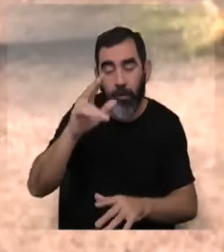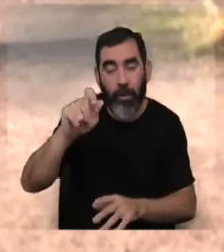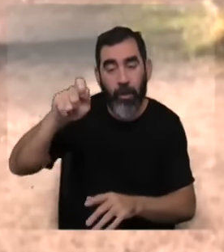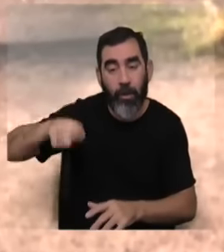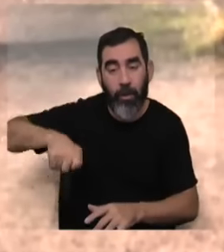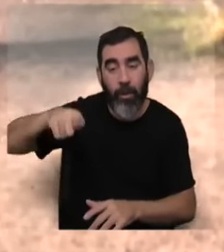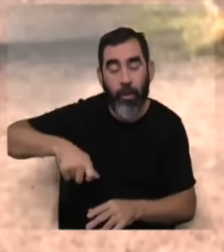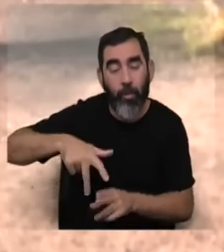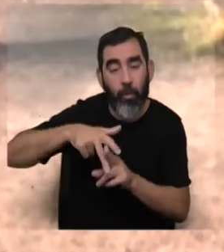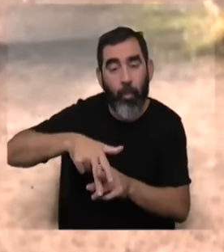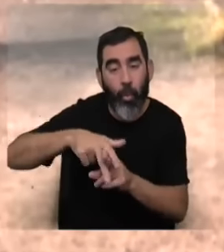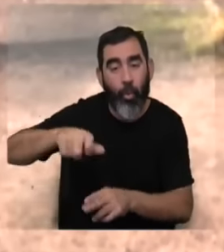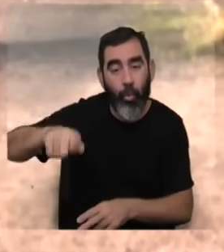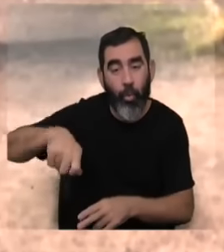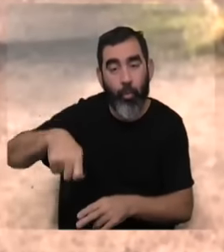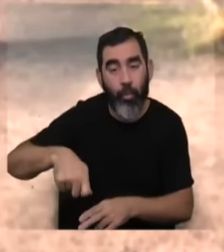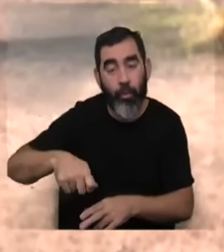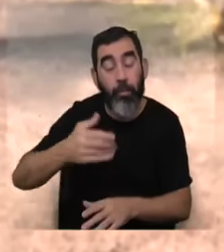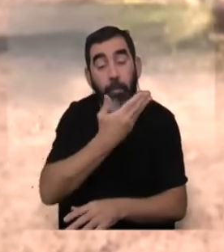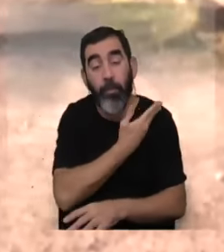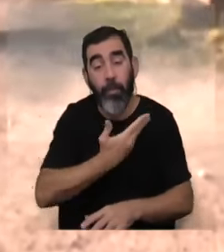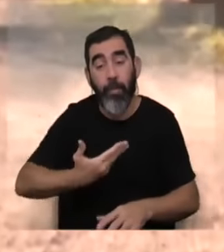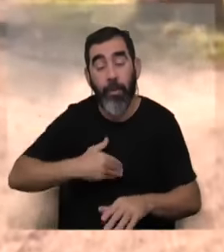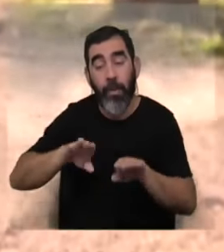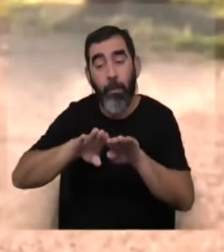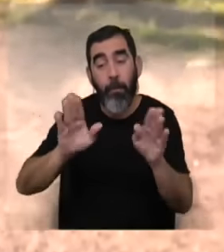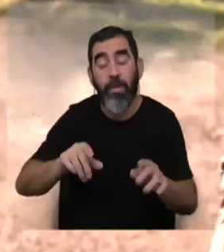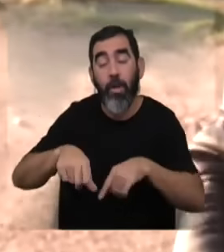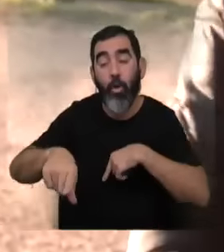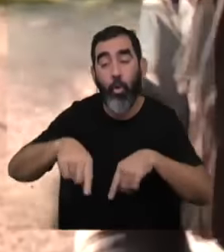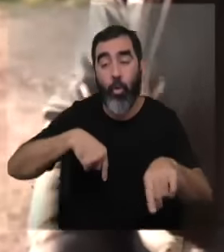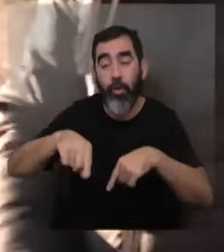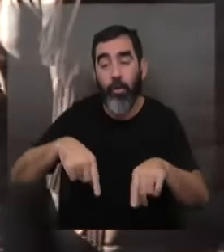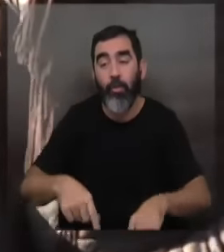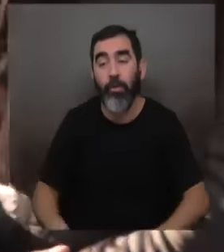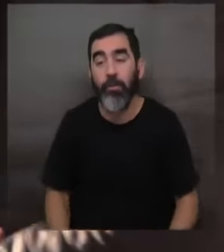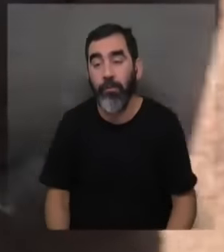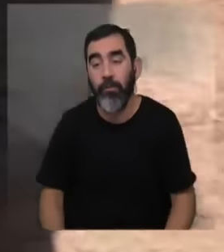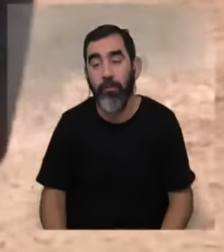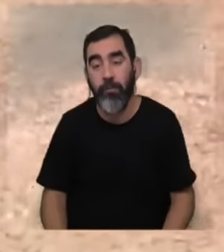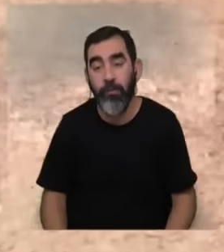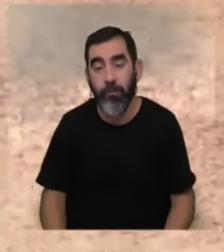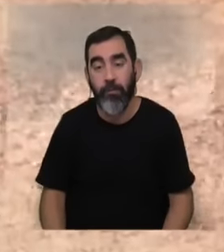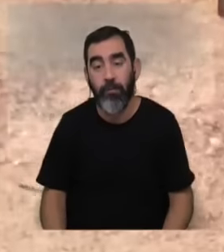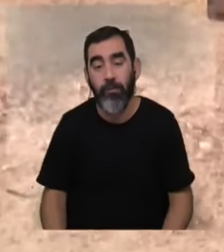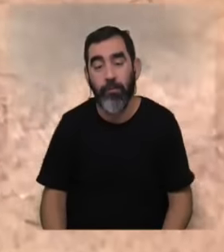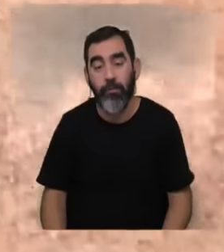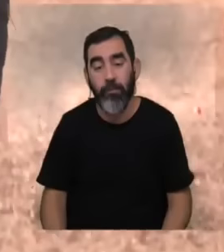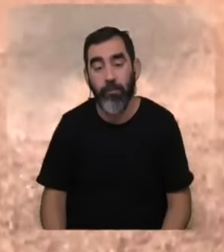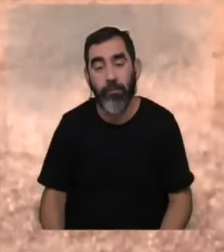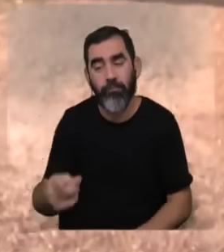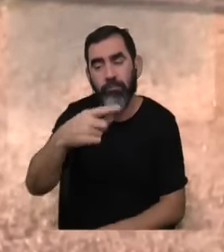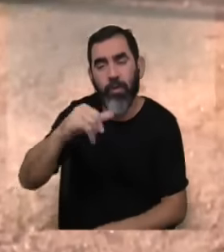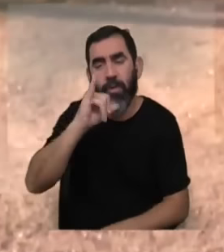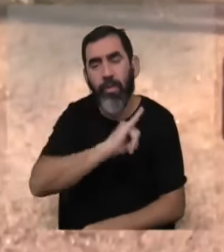de maroñas en friopan y estamos con el presidente de la mesa coordinadora Luis Echeverría Muchas gracias por estos minutos bueno ustedes están